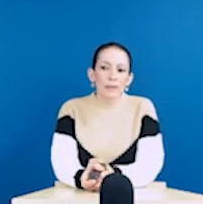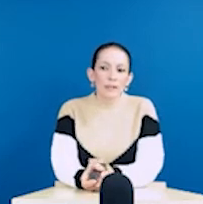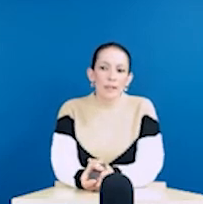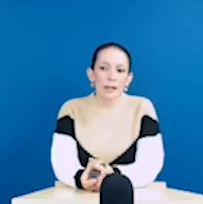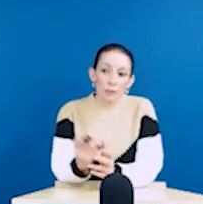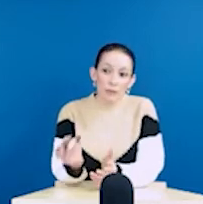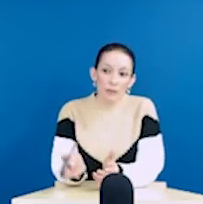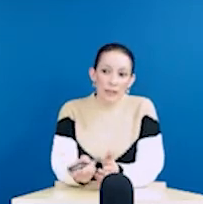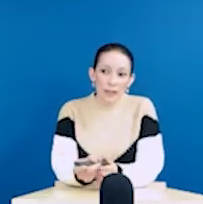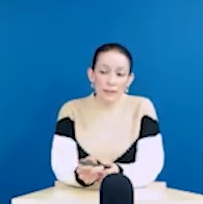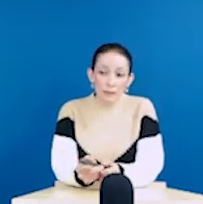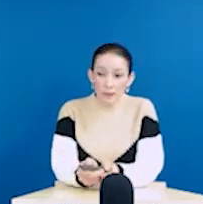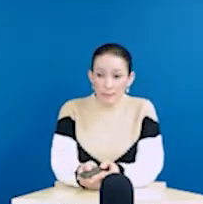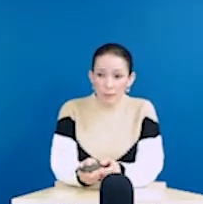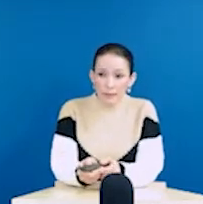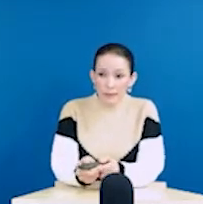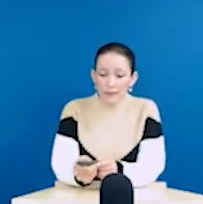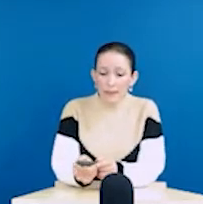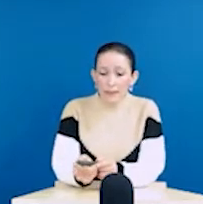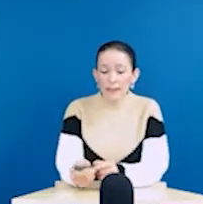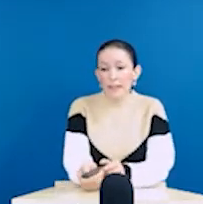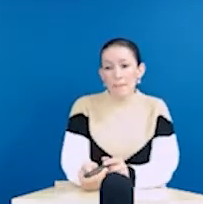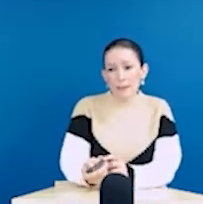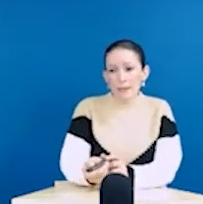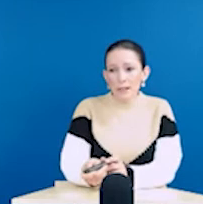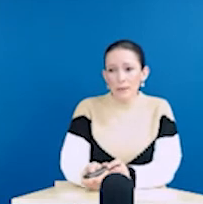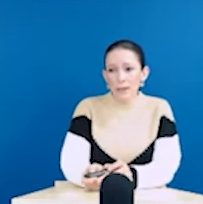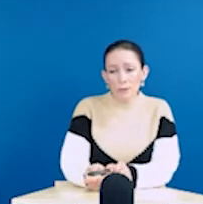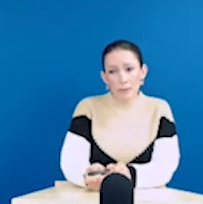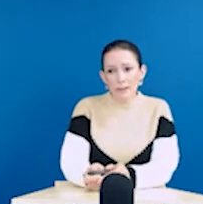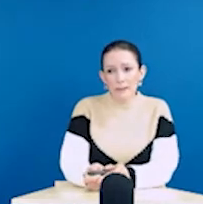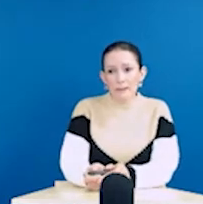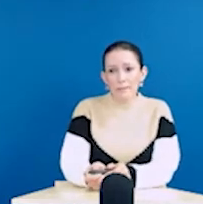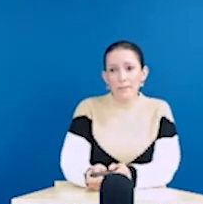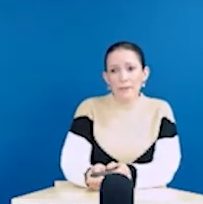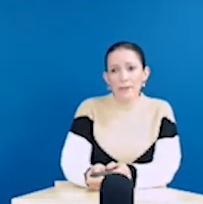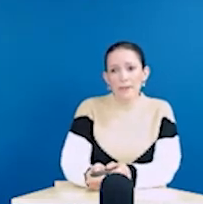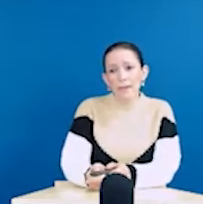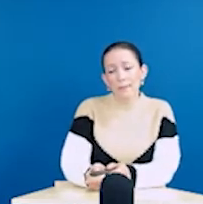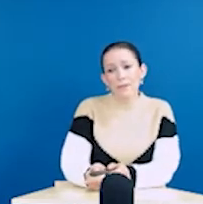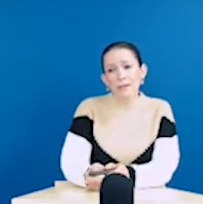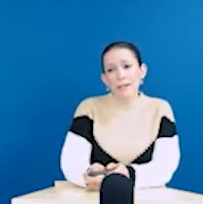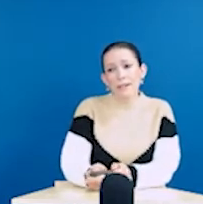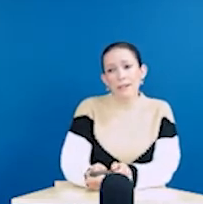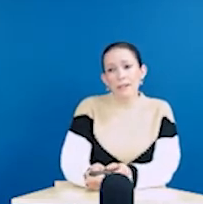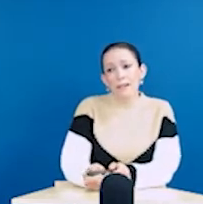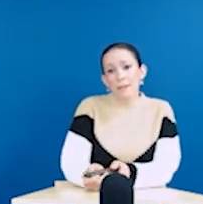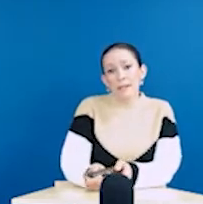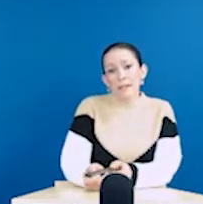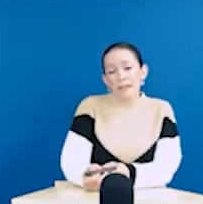Estos hábitos nutricionales que son tan importantes en la parte de los pacientes, queremos